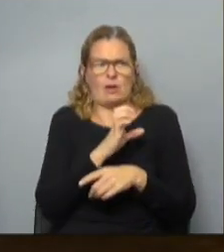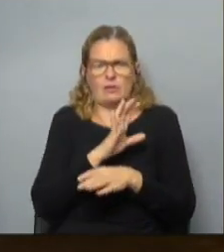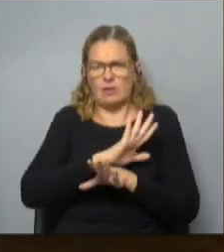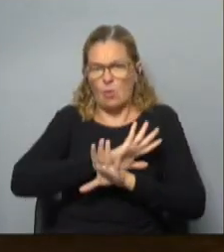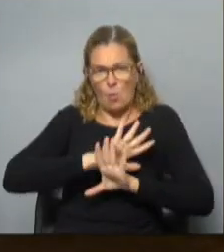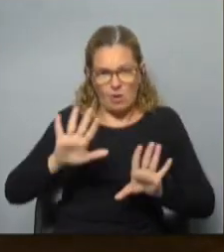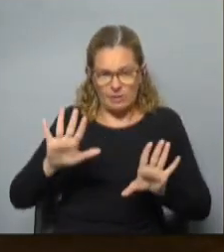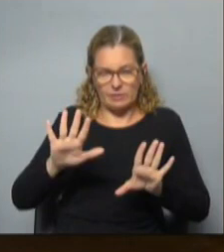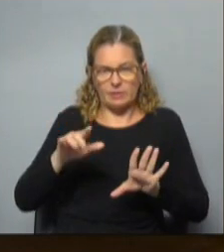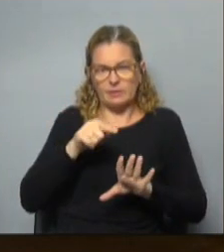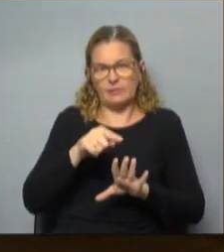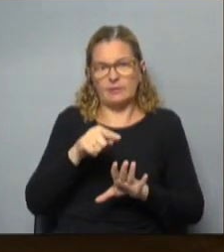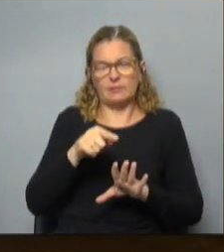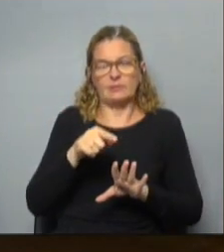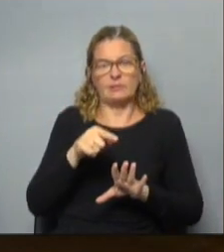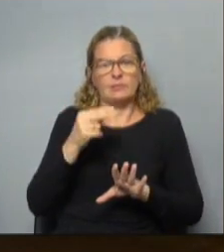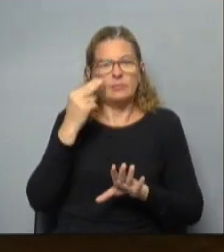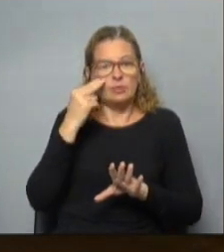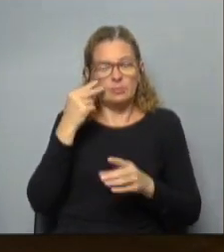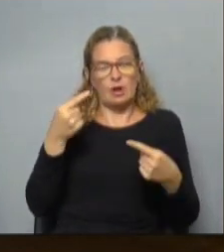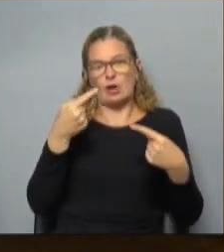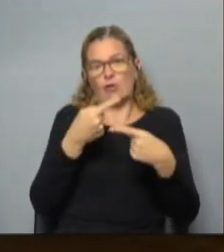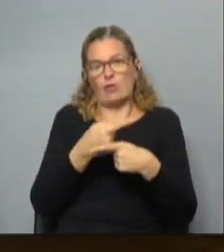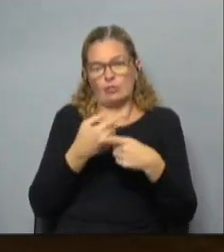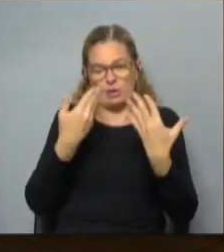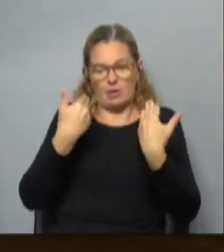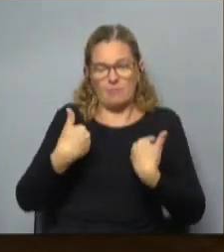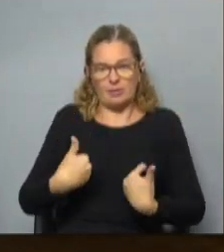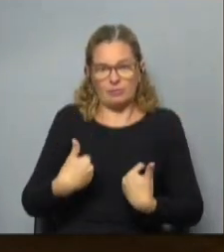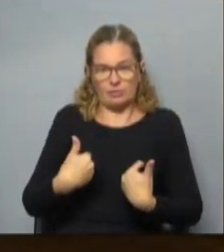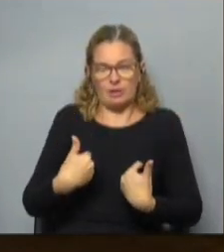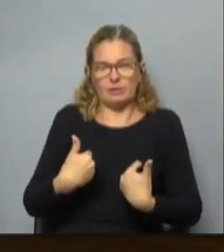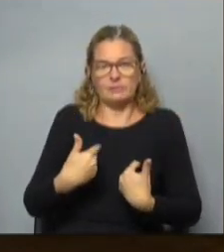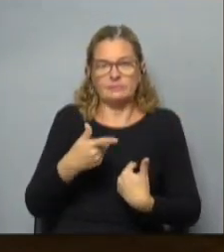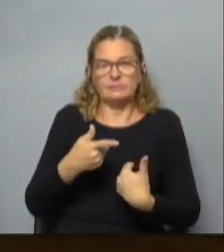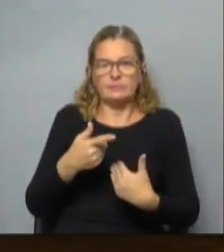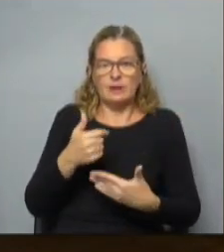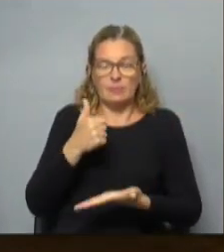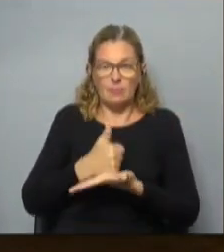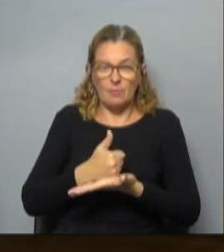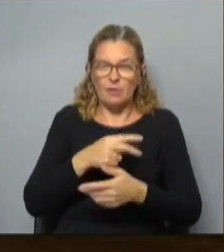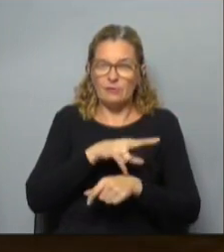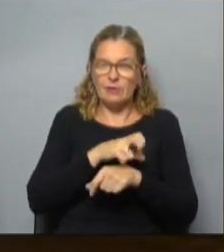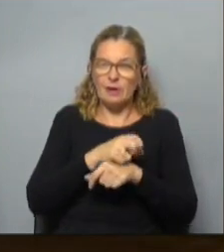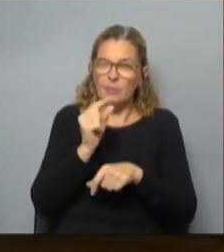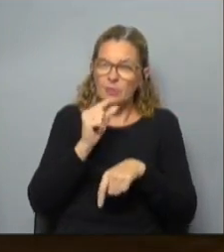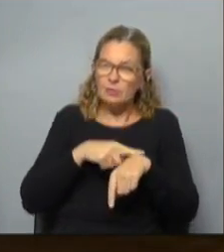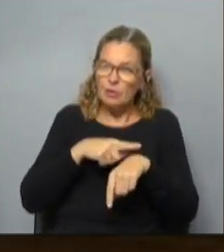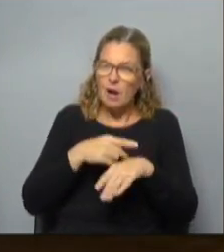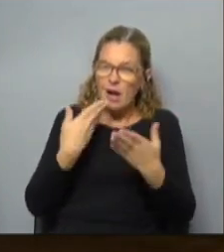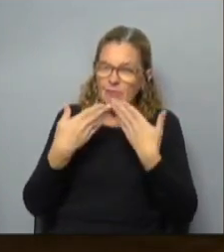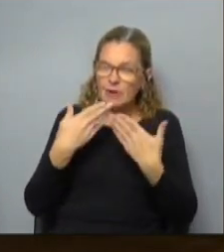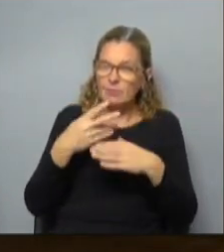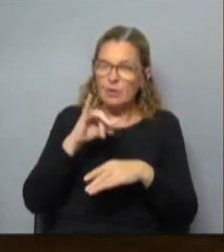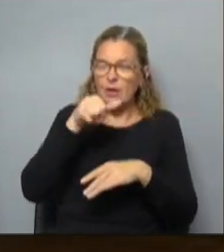en el marco de bueno e ir en contra de la integridad de una persona nosotros a quien fiscalía hace un ratito conversamos con